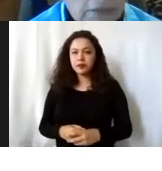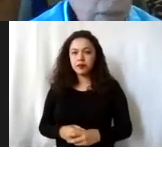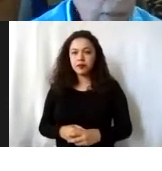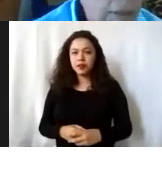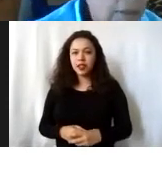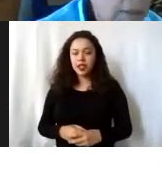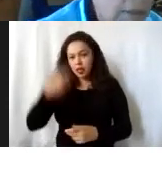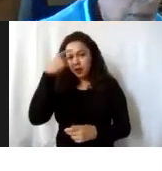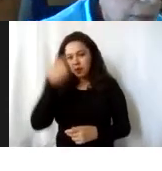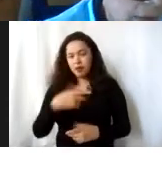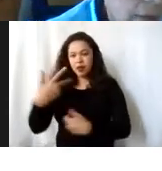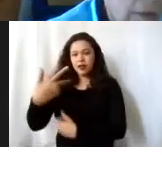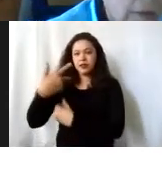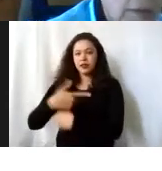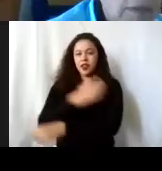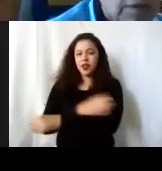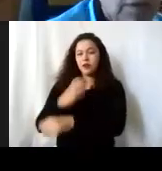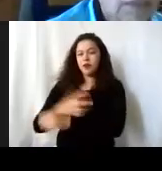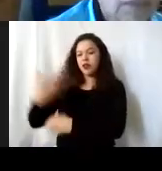se pudiera visualizar nuestra compañera.